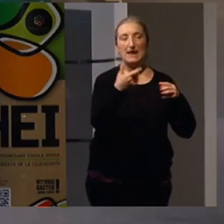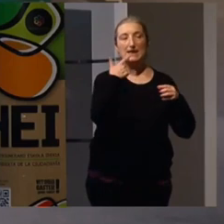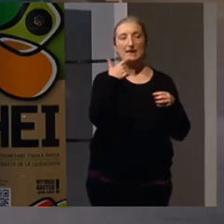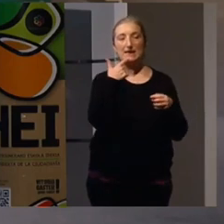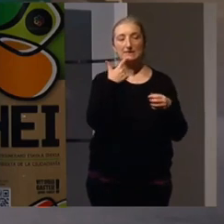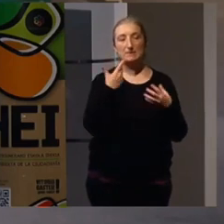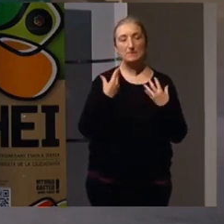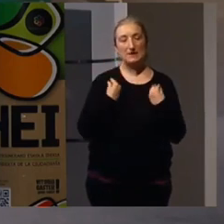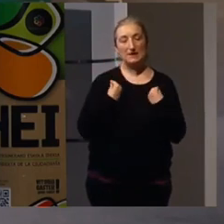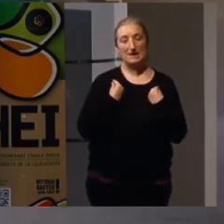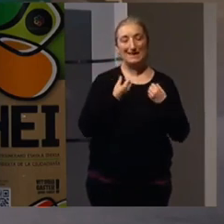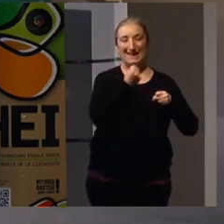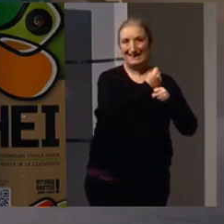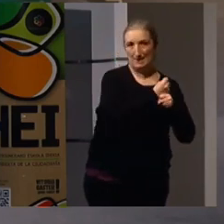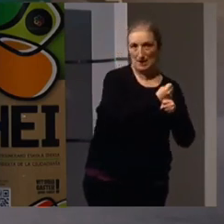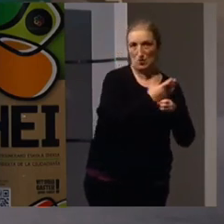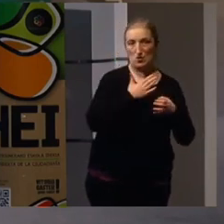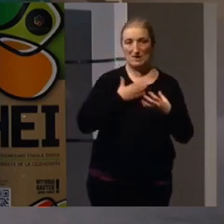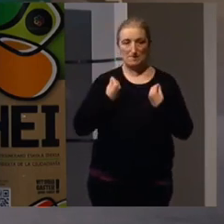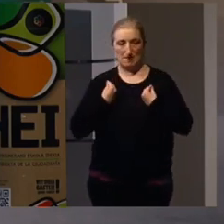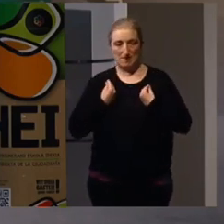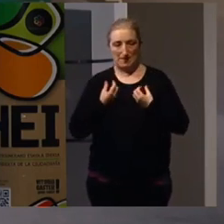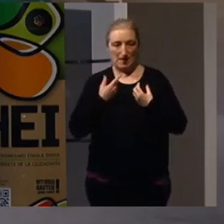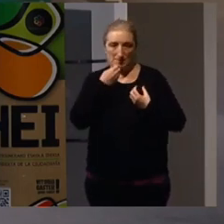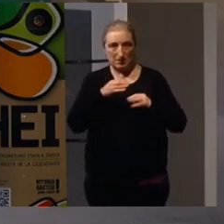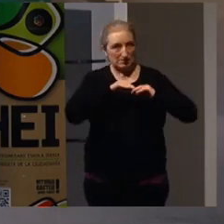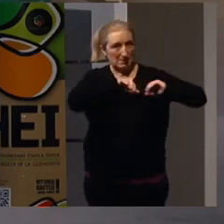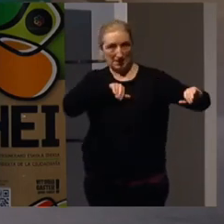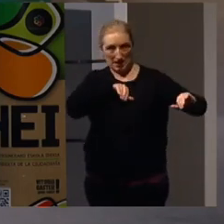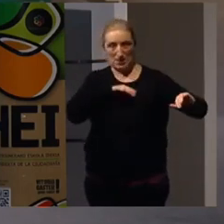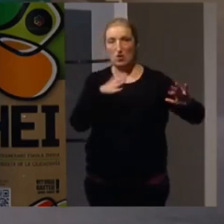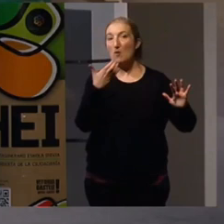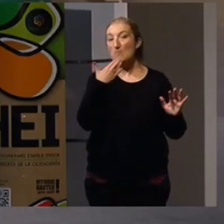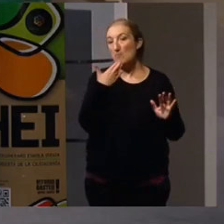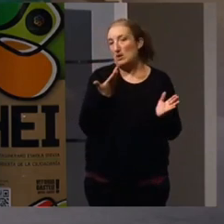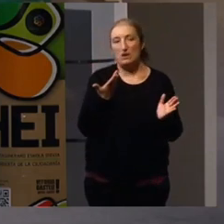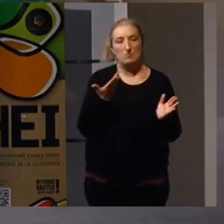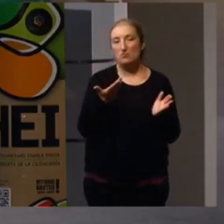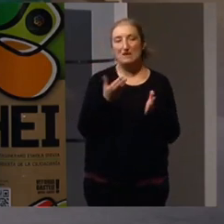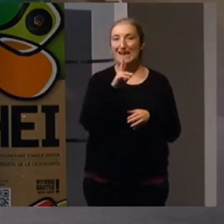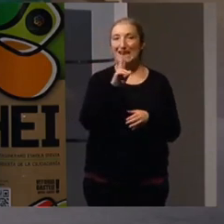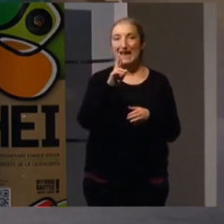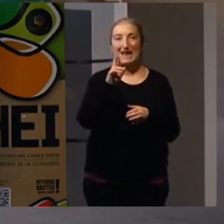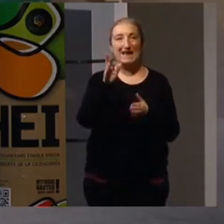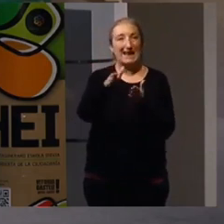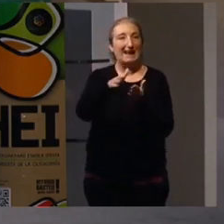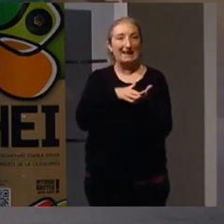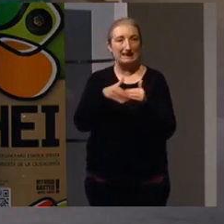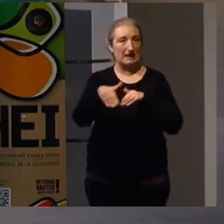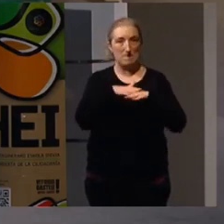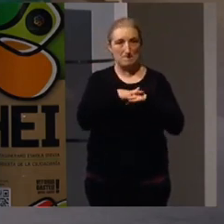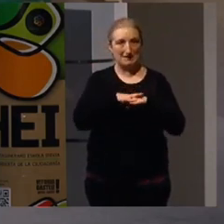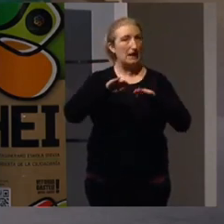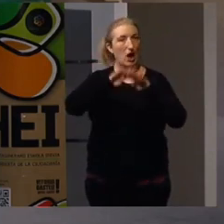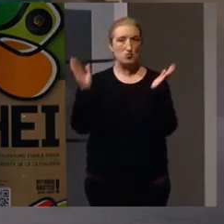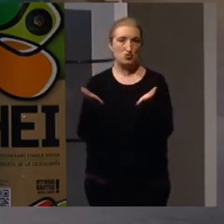disociar la subsistencia del trabajo, ¿vale? En el formato que sea. Idealmente, la renta básica universal, ¿vale? Si no es la